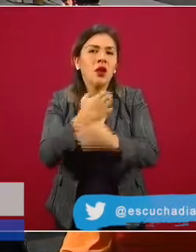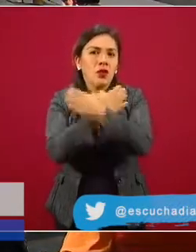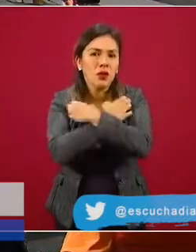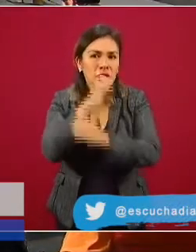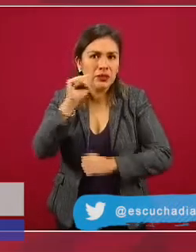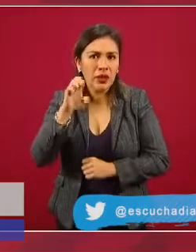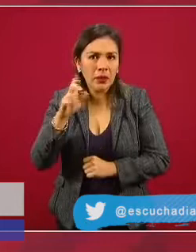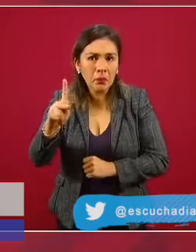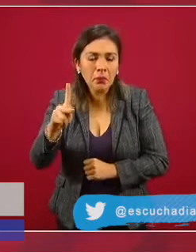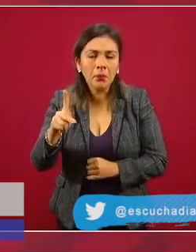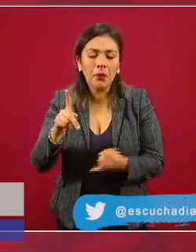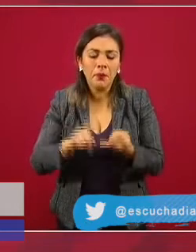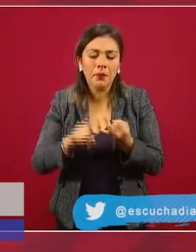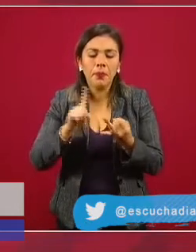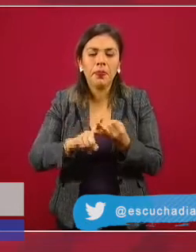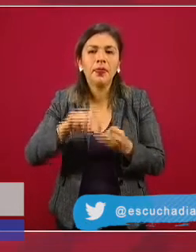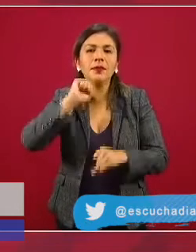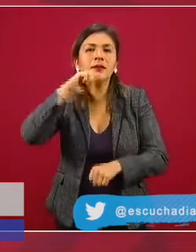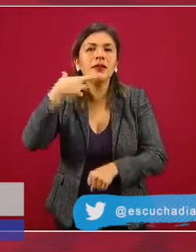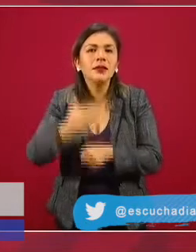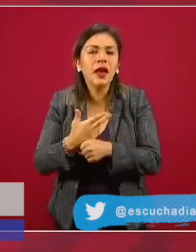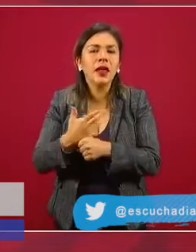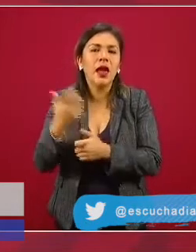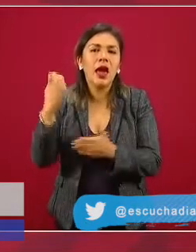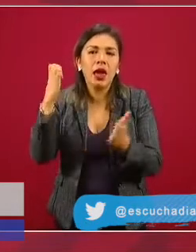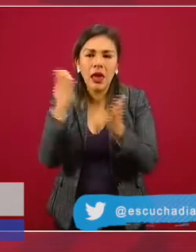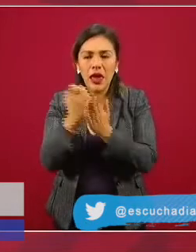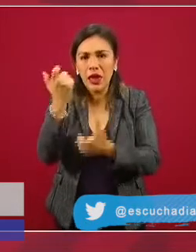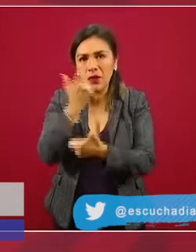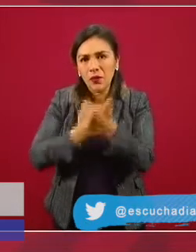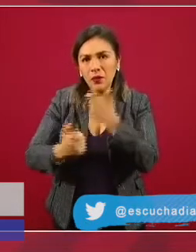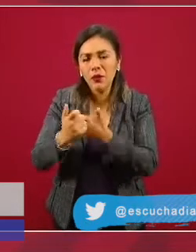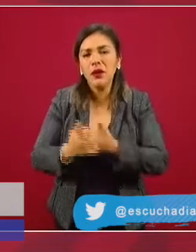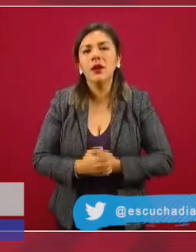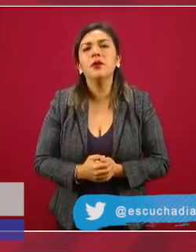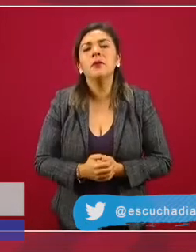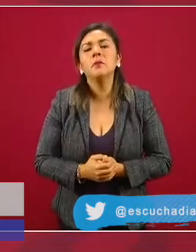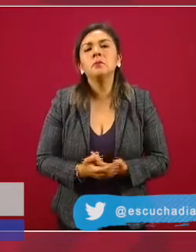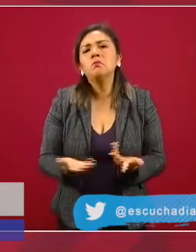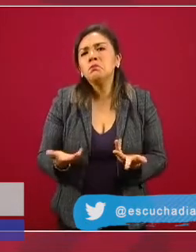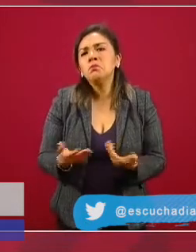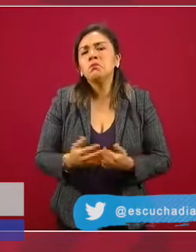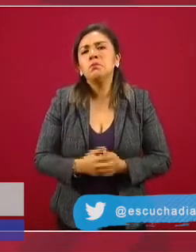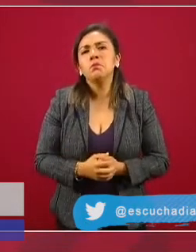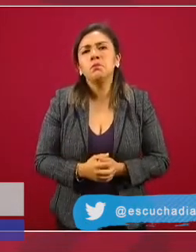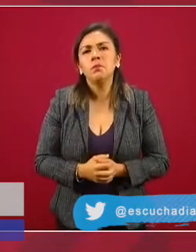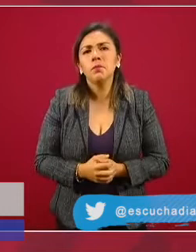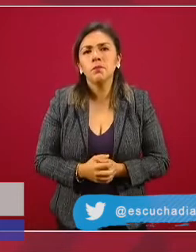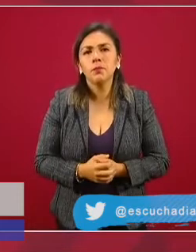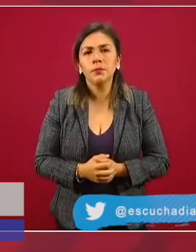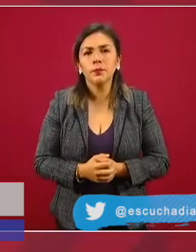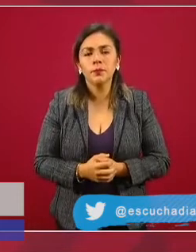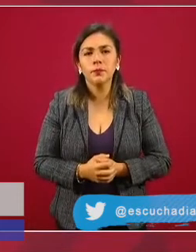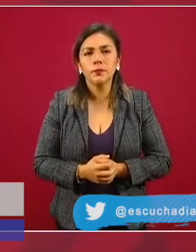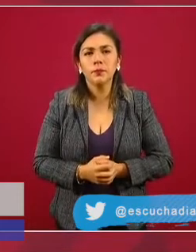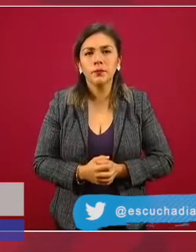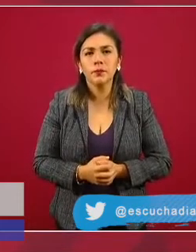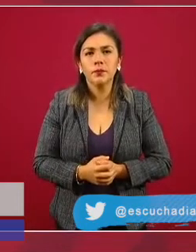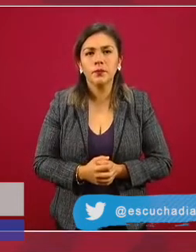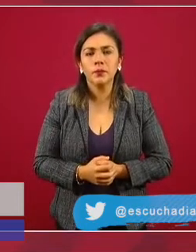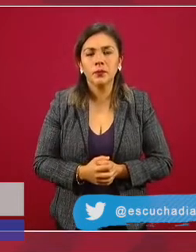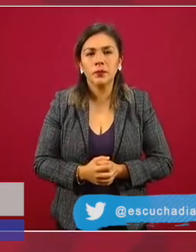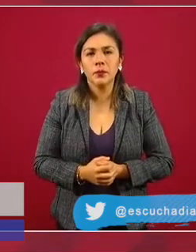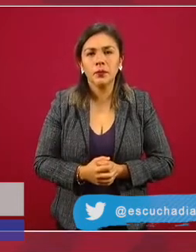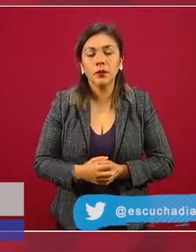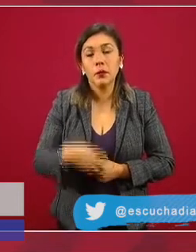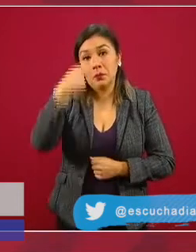de las empresas no ha acatado las medidas de las autoridades y de manera irresponsable siguen operando. Informa que las empresas Electra y Coppel